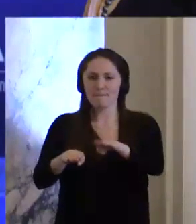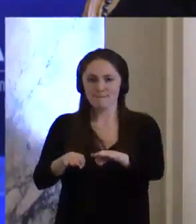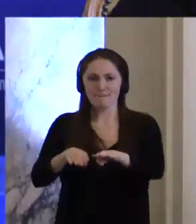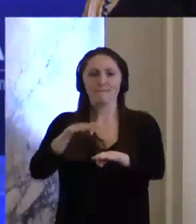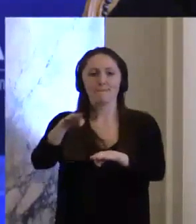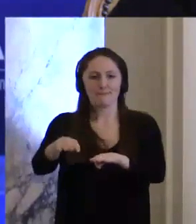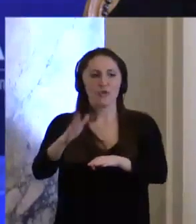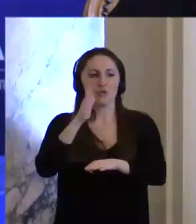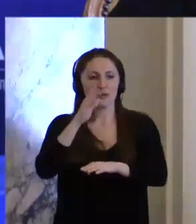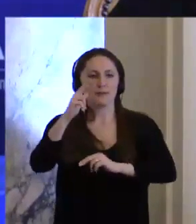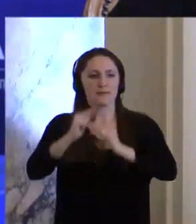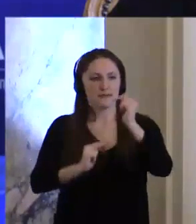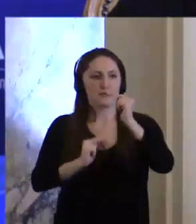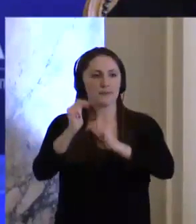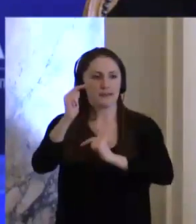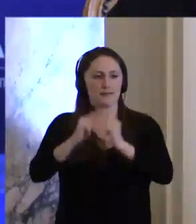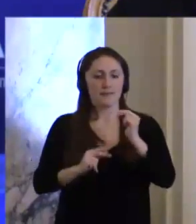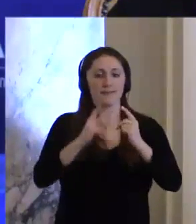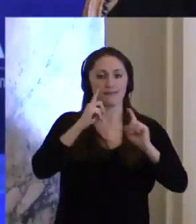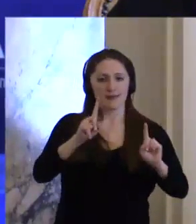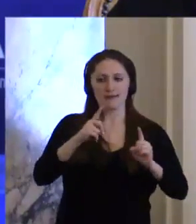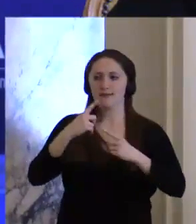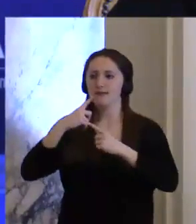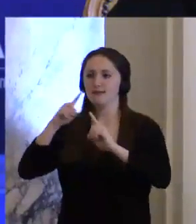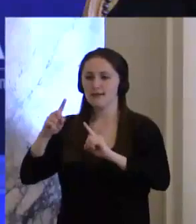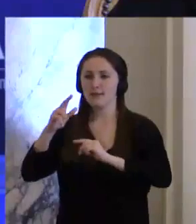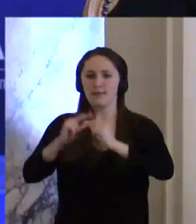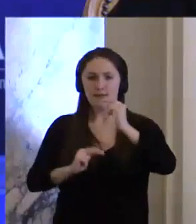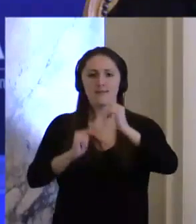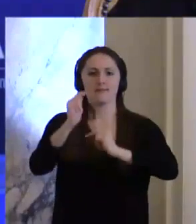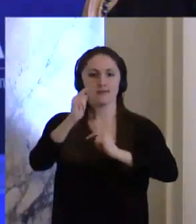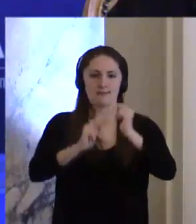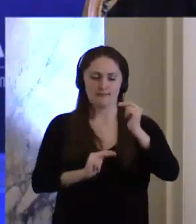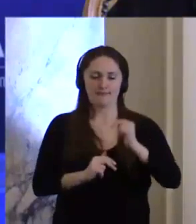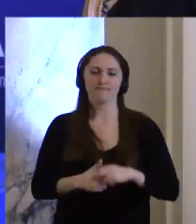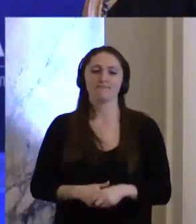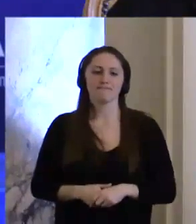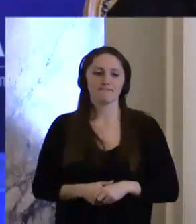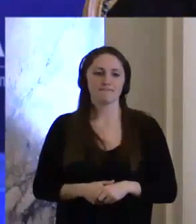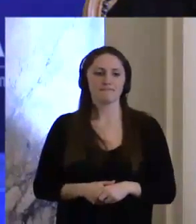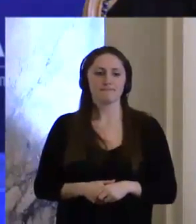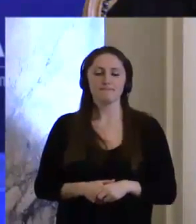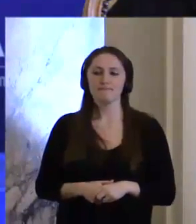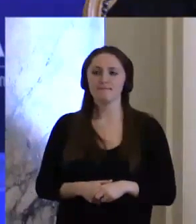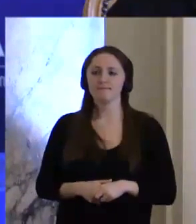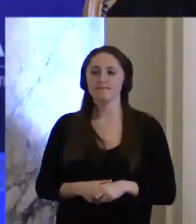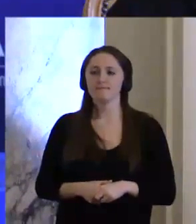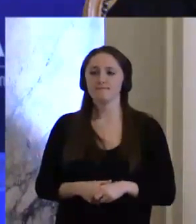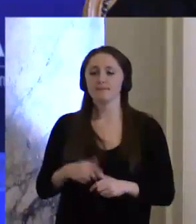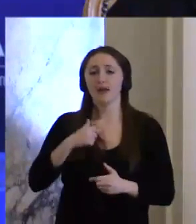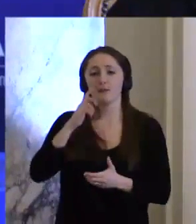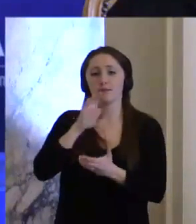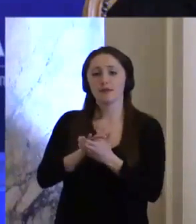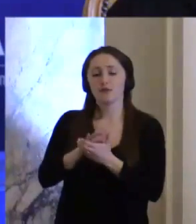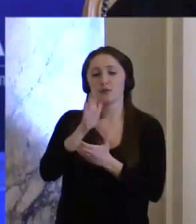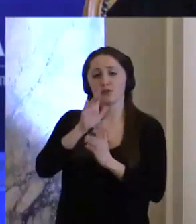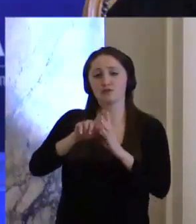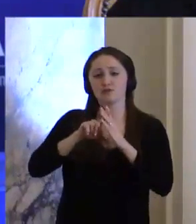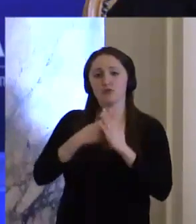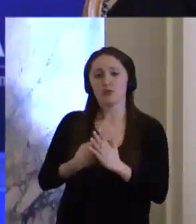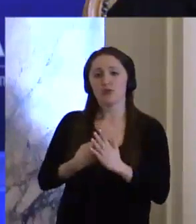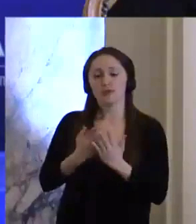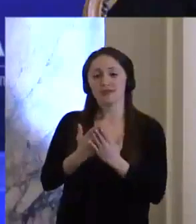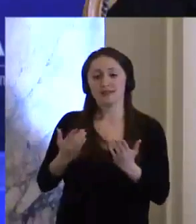brings success like success. Entonces tenemos que empezar con esas cosas que podemos hacer y luego ir construyendo sobre